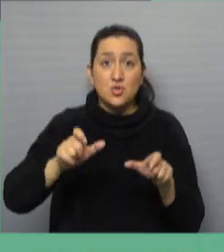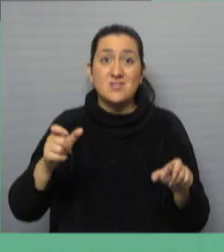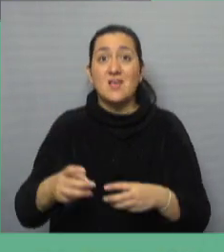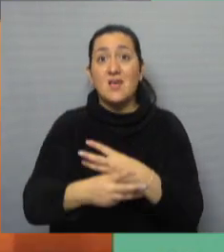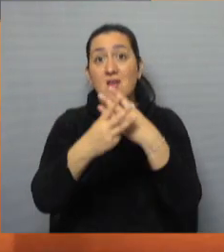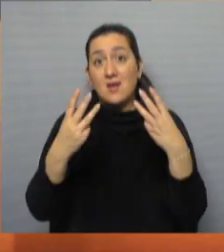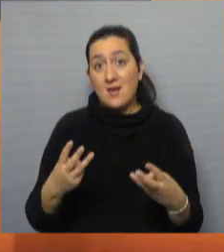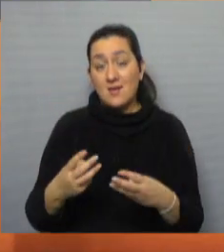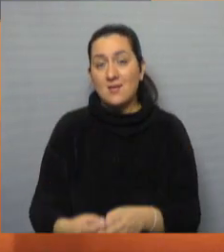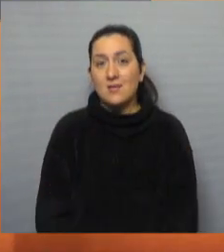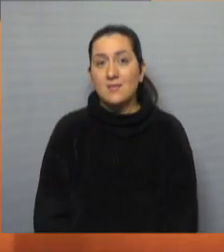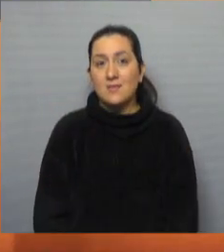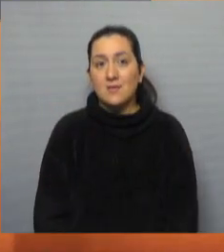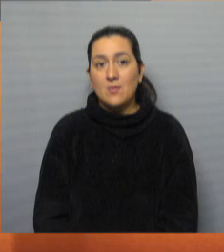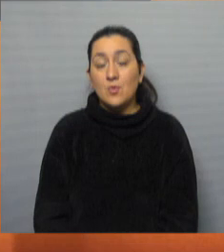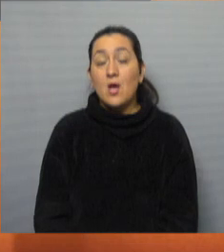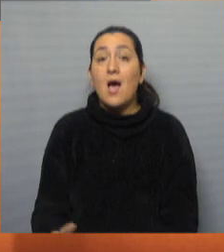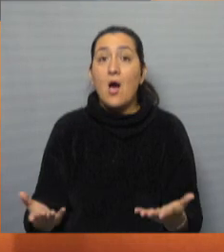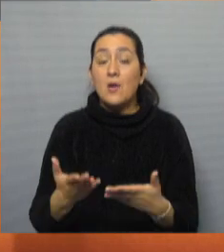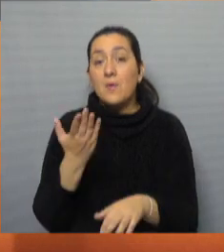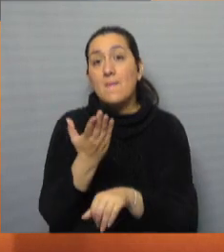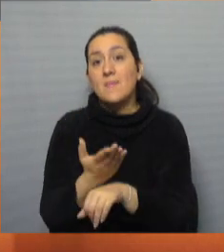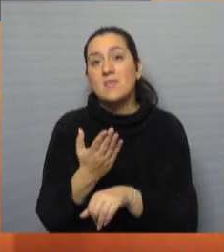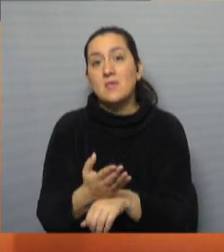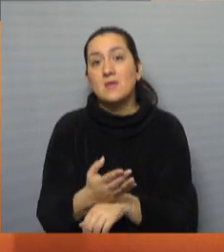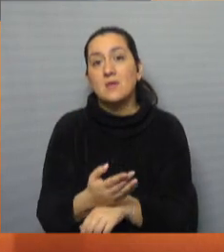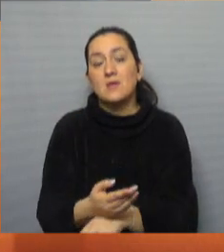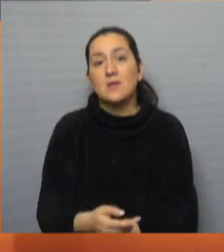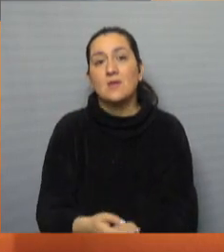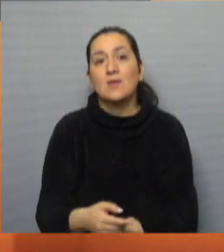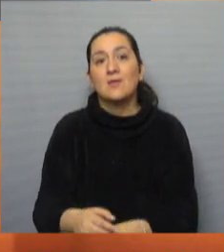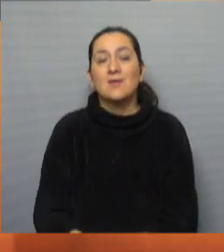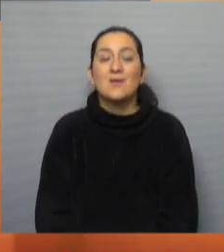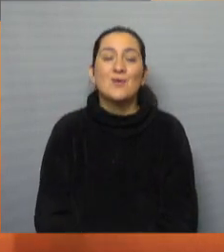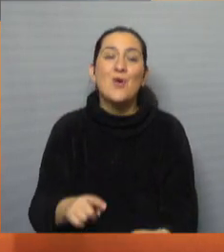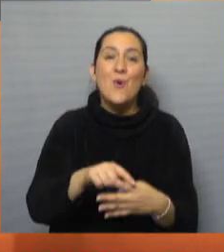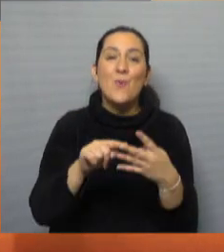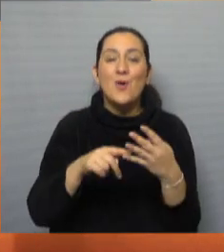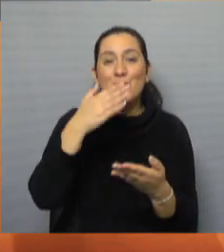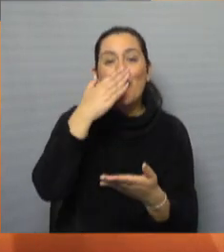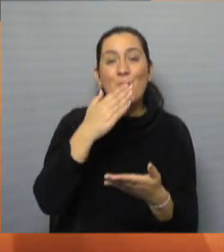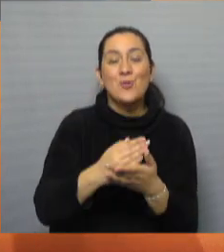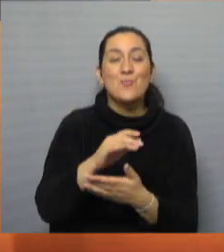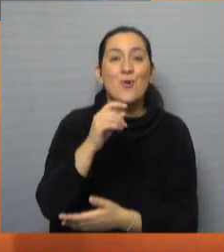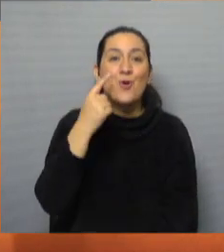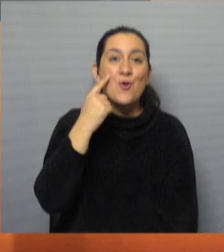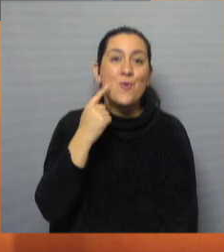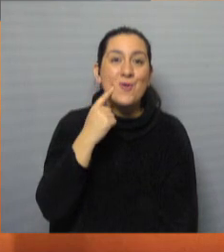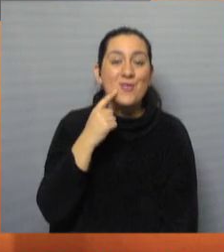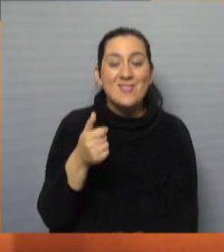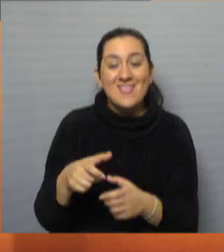queda clarísimo del inglés filo del final debe pedir sus cuatro últimos de la tarjeta y los tres del dorso si se anima muchas